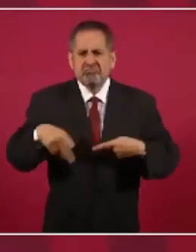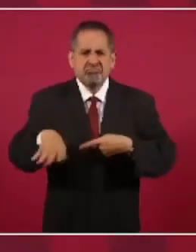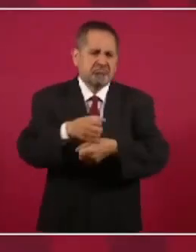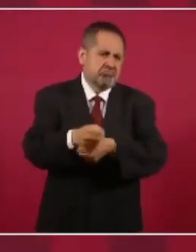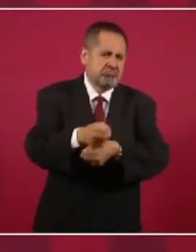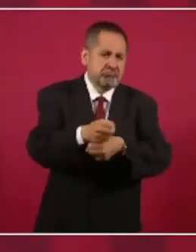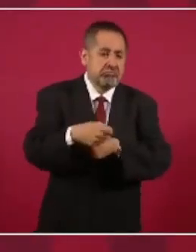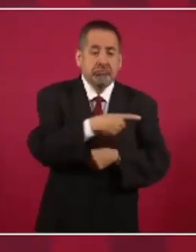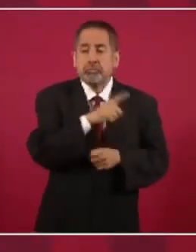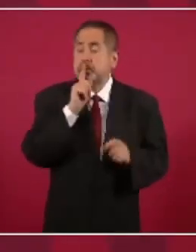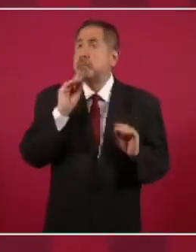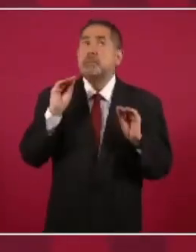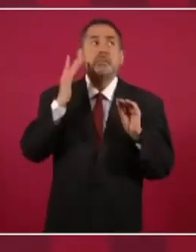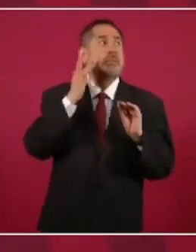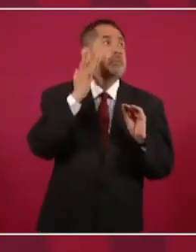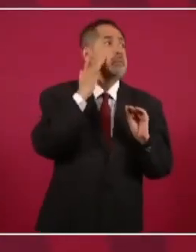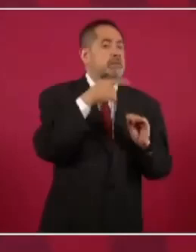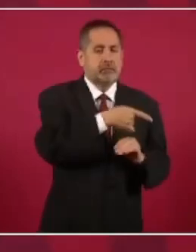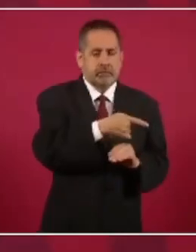o